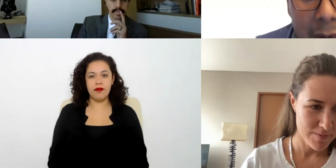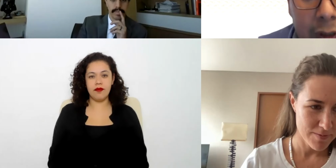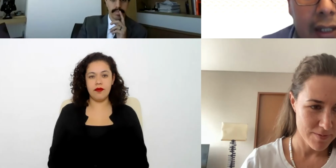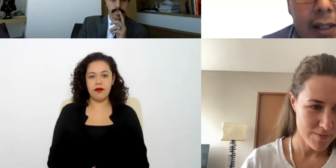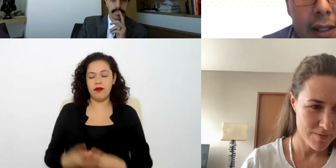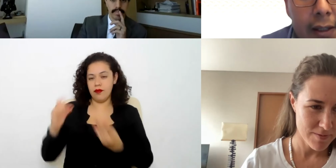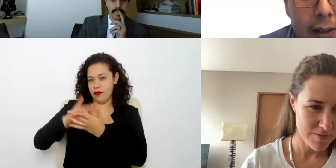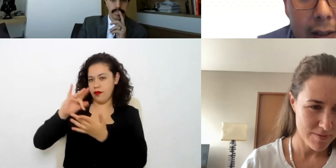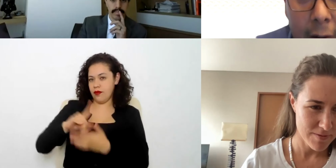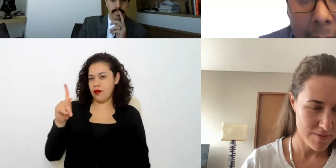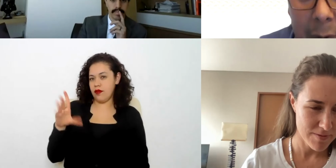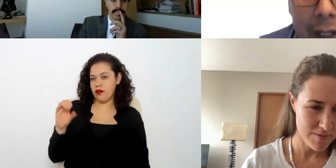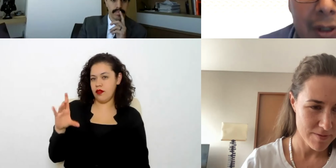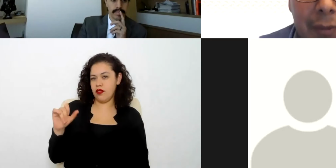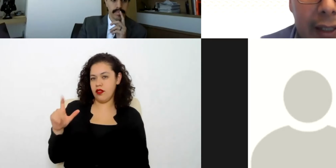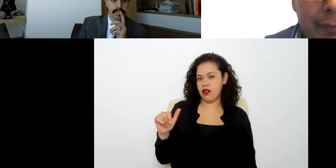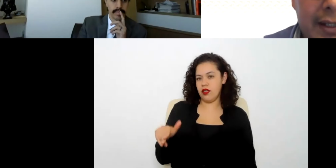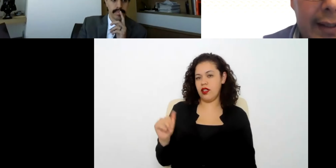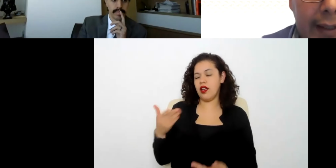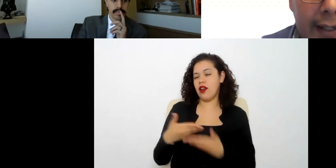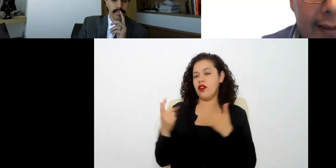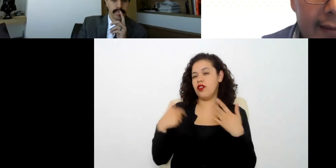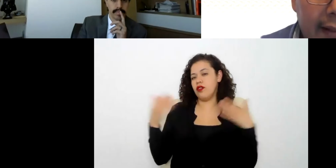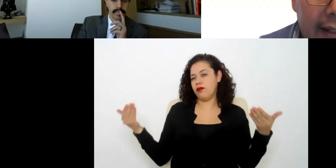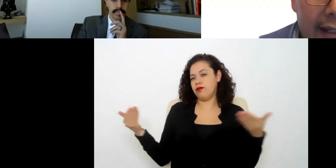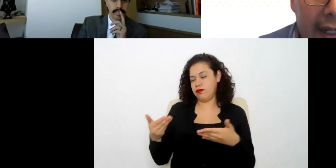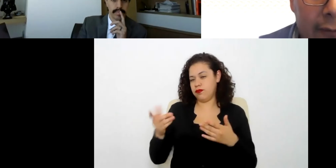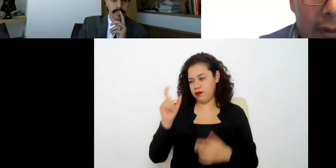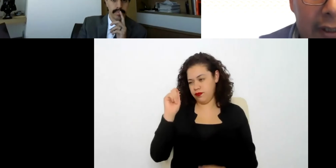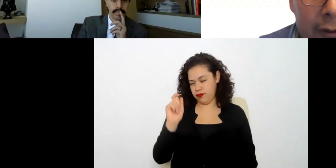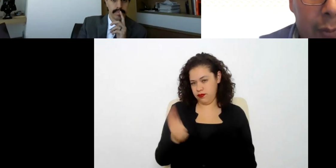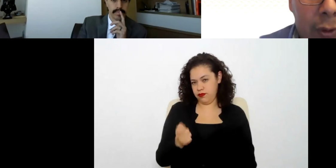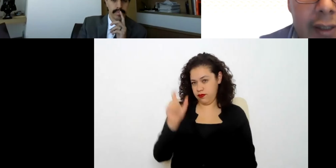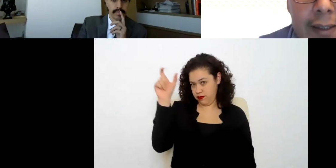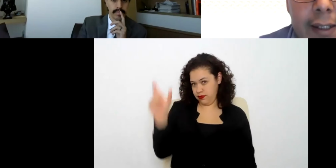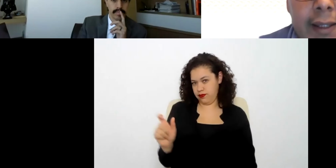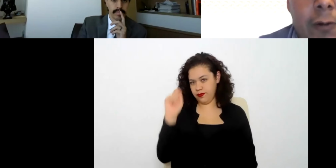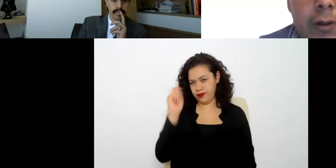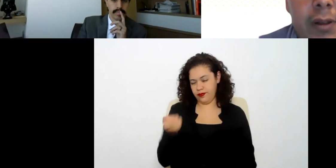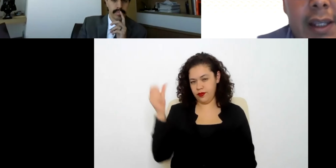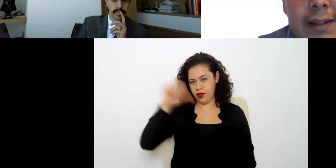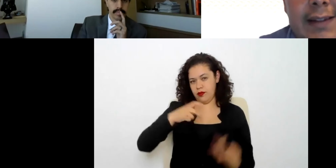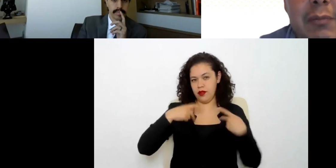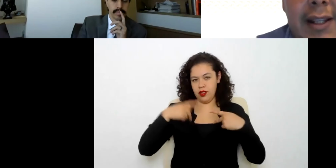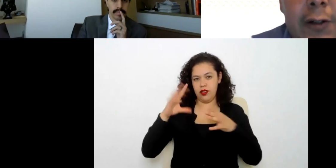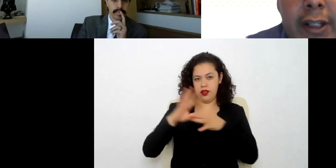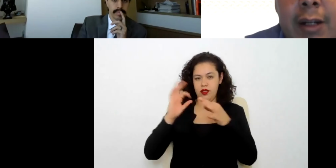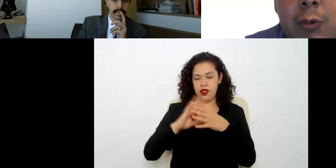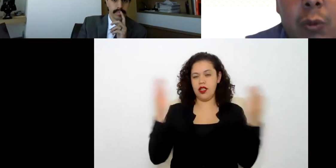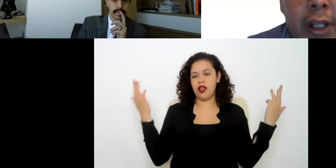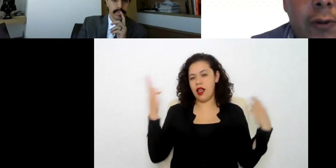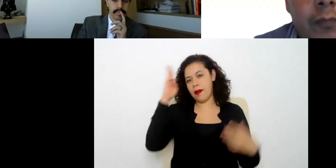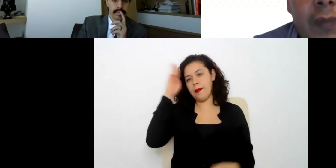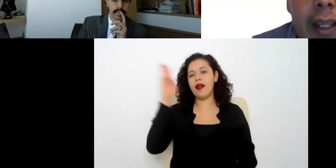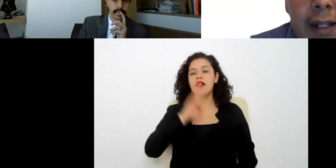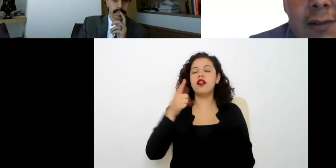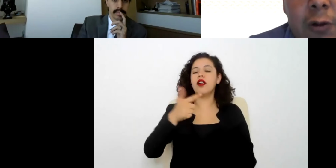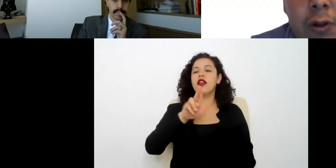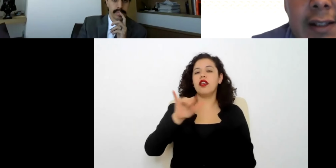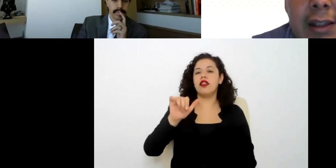Muchas gracias, Paulina. Ahora me voy a permitir presentarles a nuestro ponente del día de hoy, quien es el maestro Guillermo